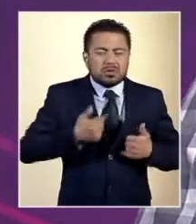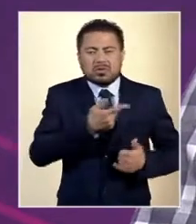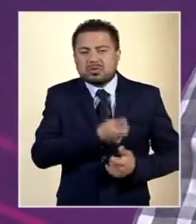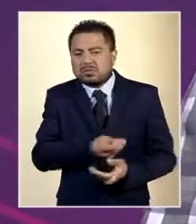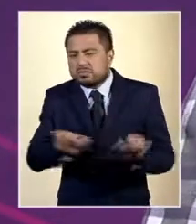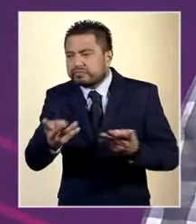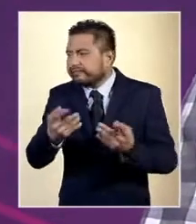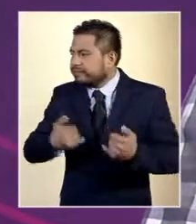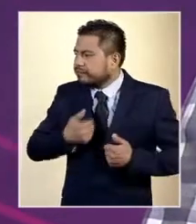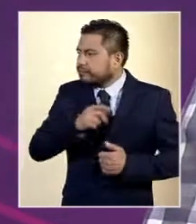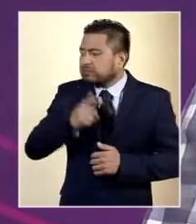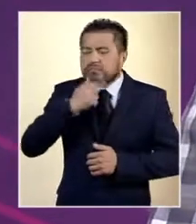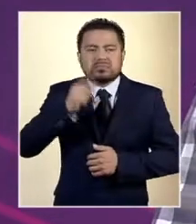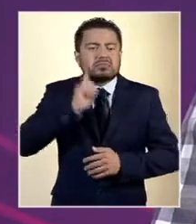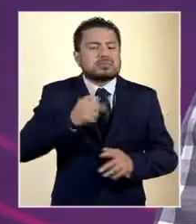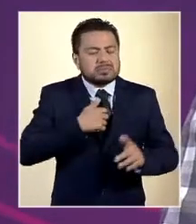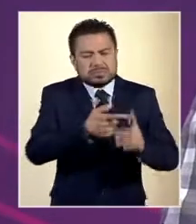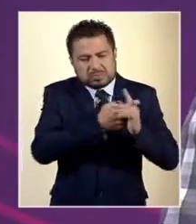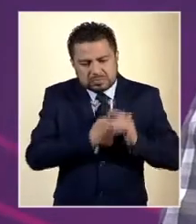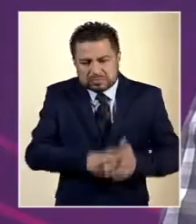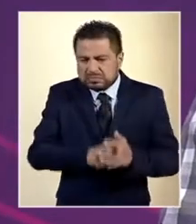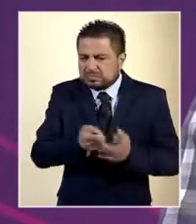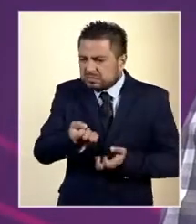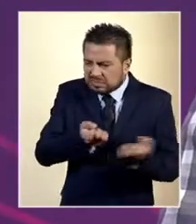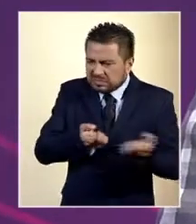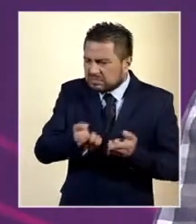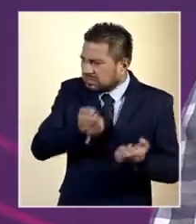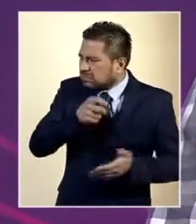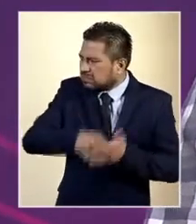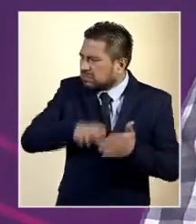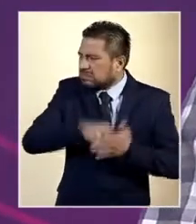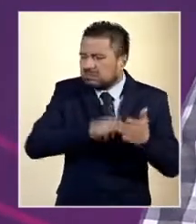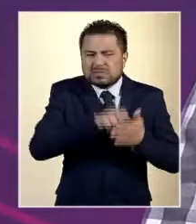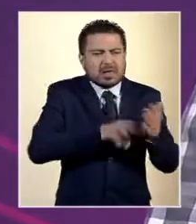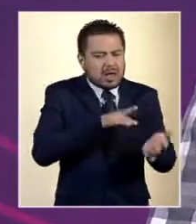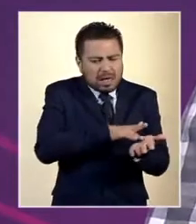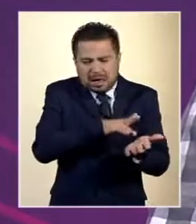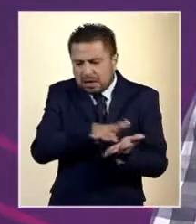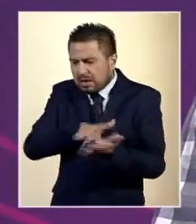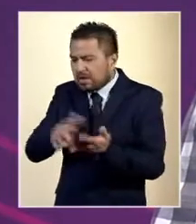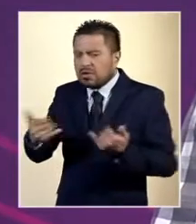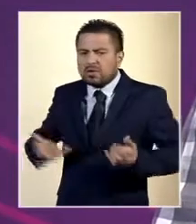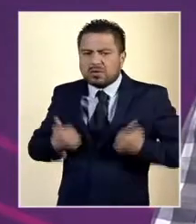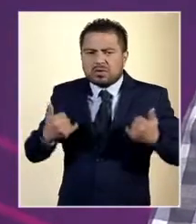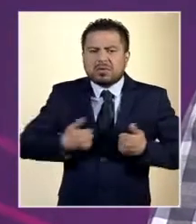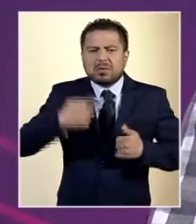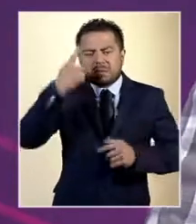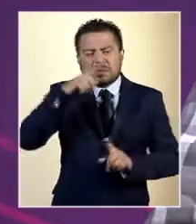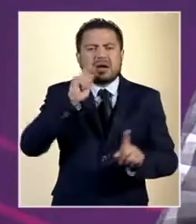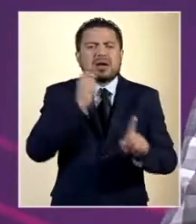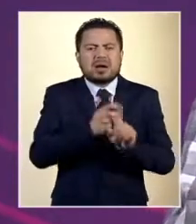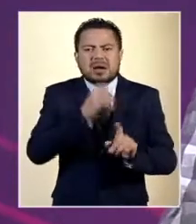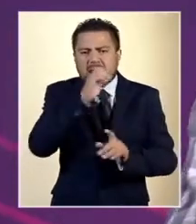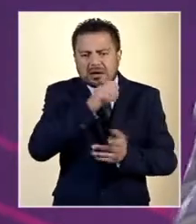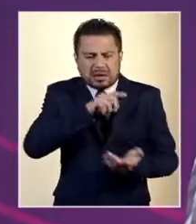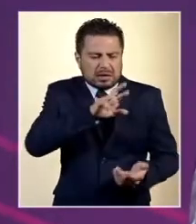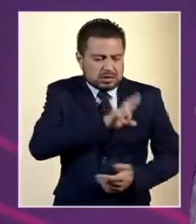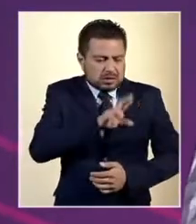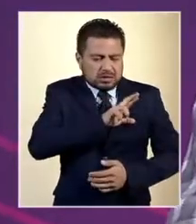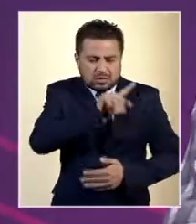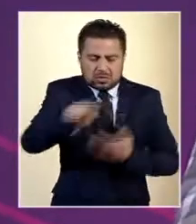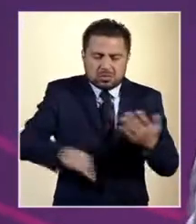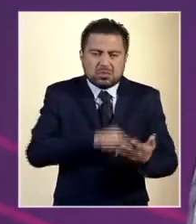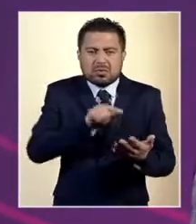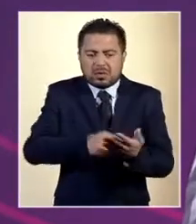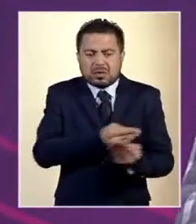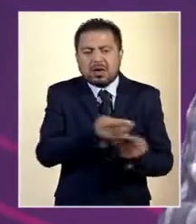joven. Empezamos a ensayar también, apoyar a jóvenes para que rentaran un espacio, a